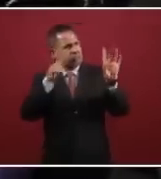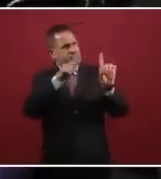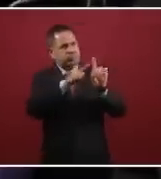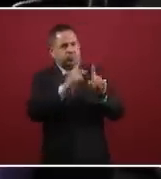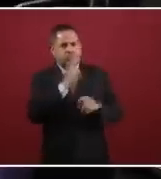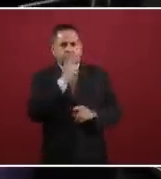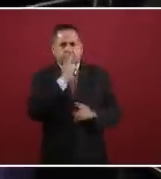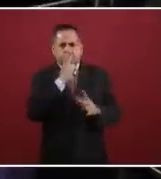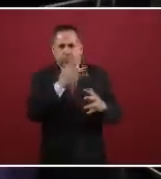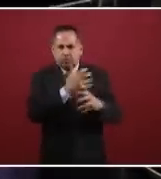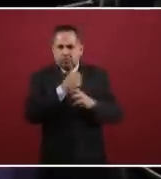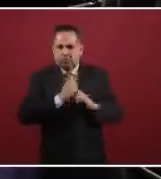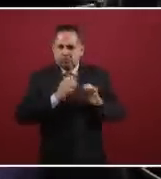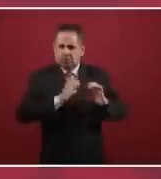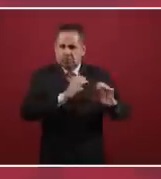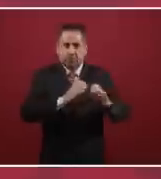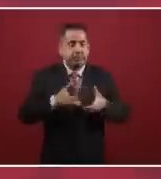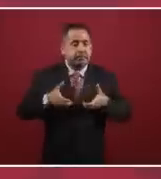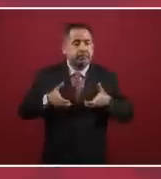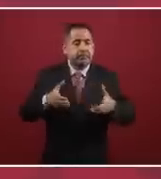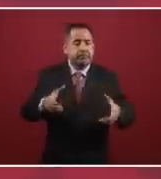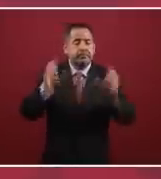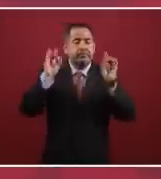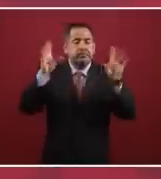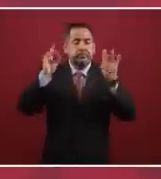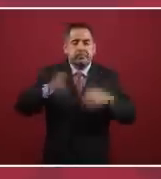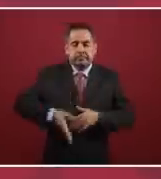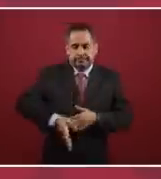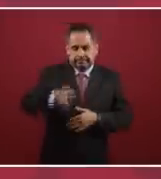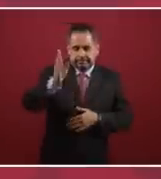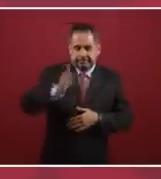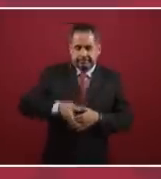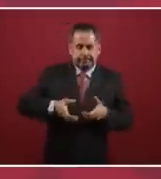cuidarlo. El Paseo de la Reforma lo mismo, no